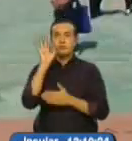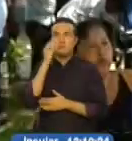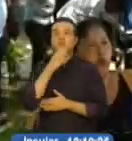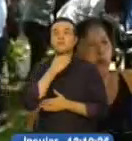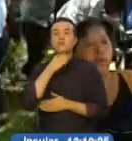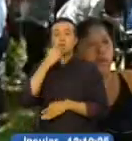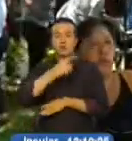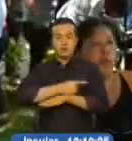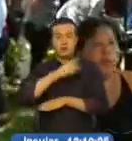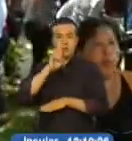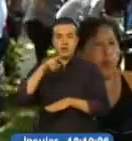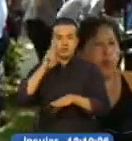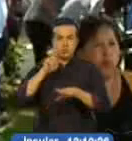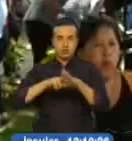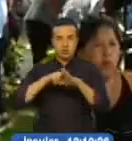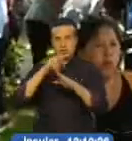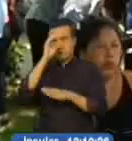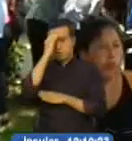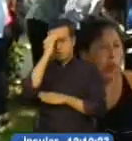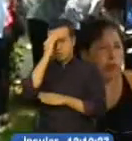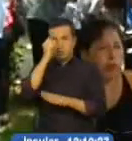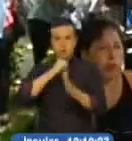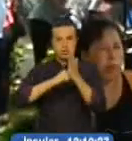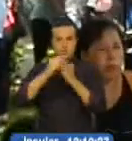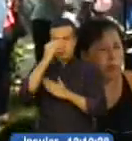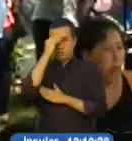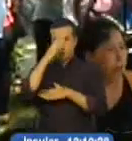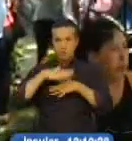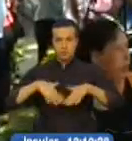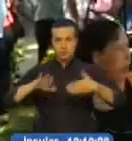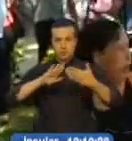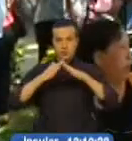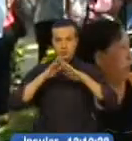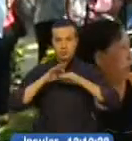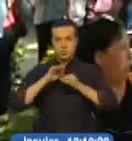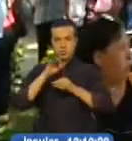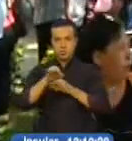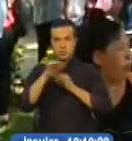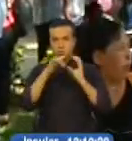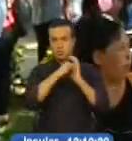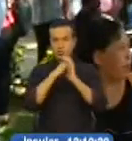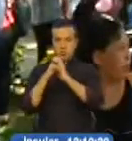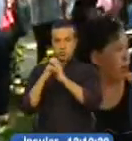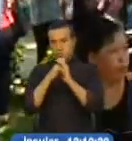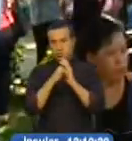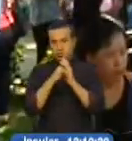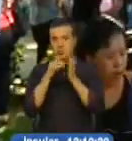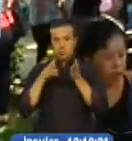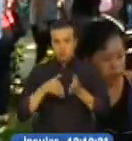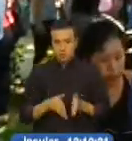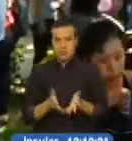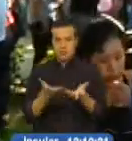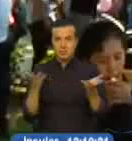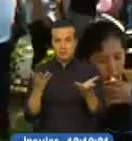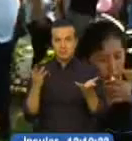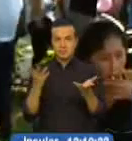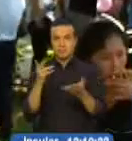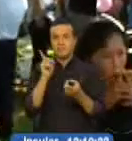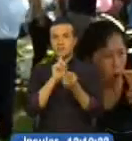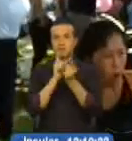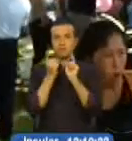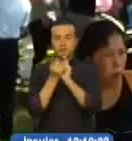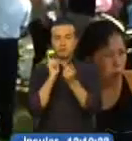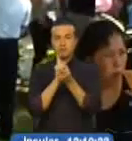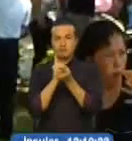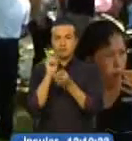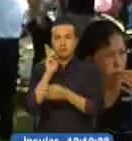Cultura. El ministro de Educación, Fander Falconi, oriundo de la comuna de Allangue, acá en la península de Santa Elena, mantendrá un encuentro